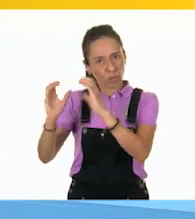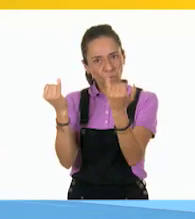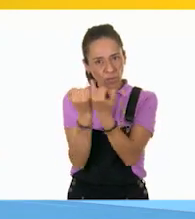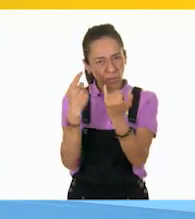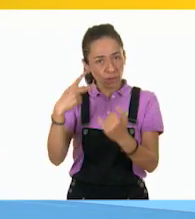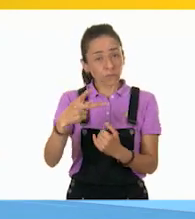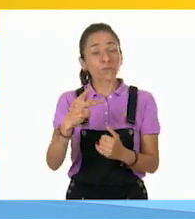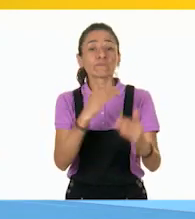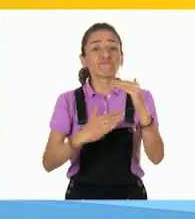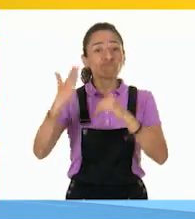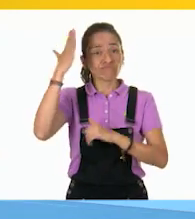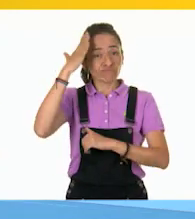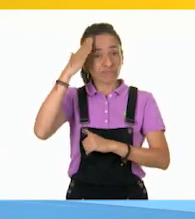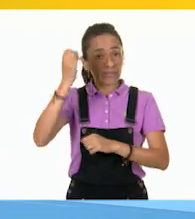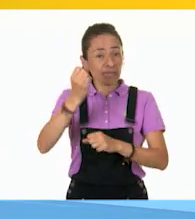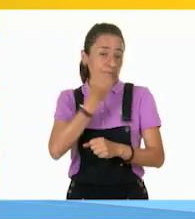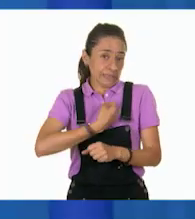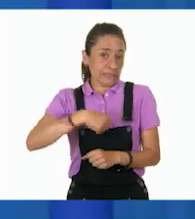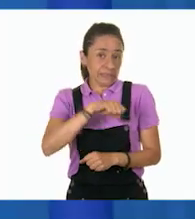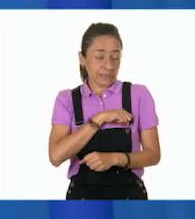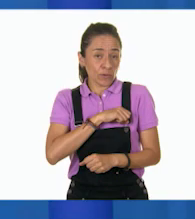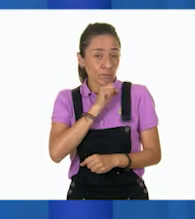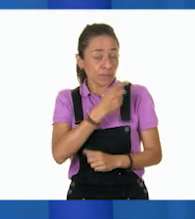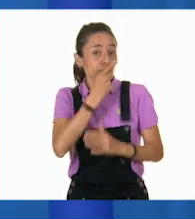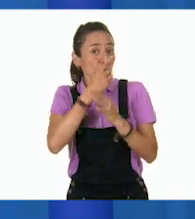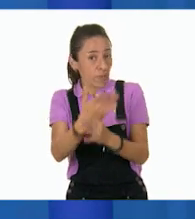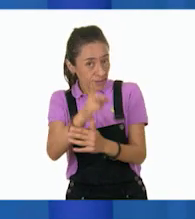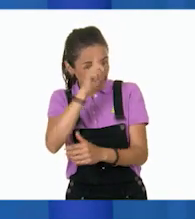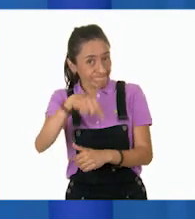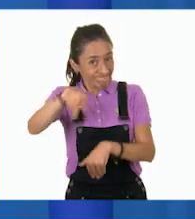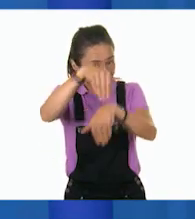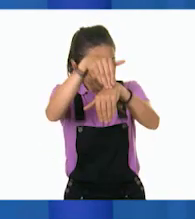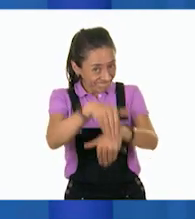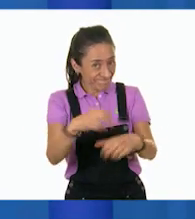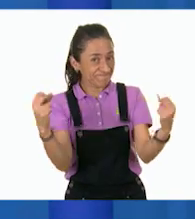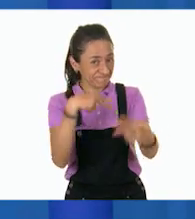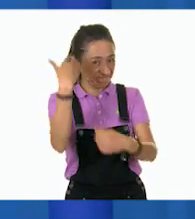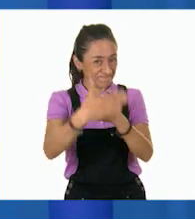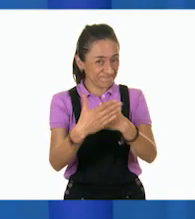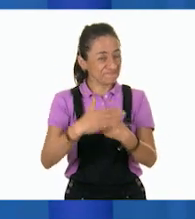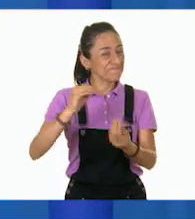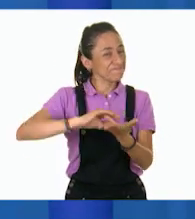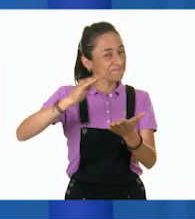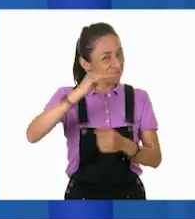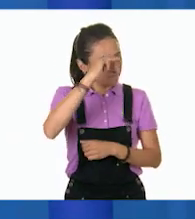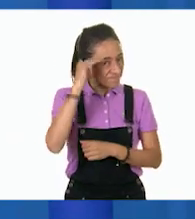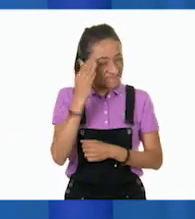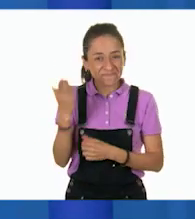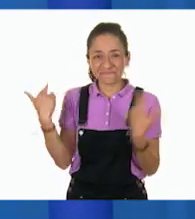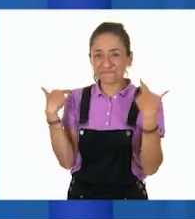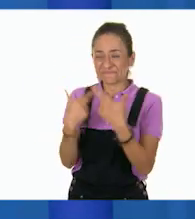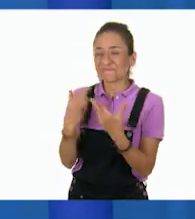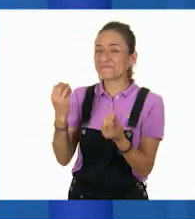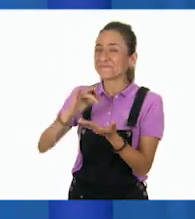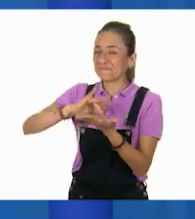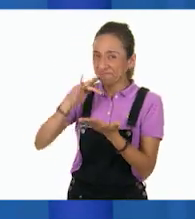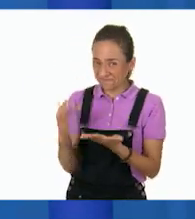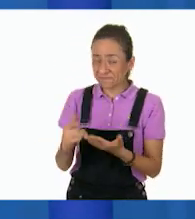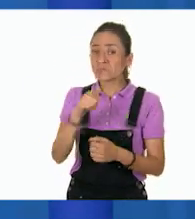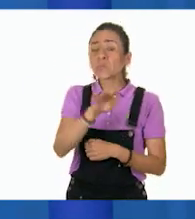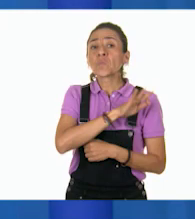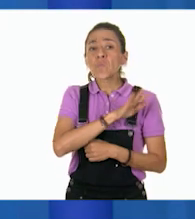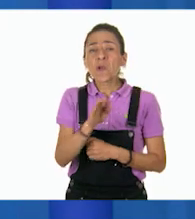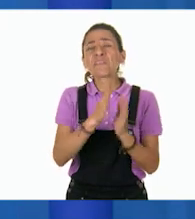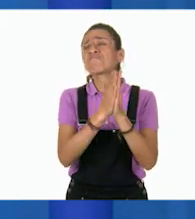del sector salud. Hasta la próxima. Gracias, María. Gracias, maestra. Si te es posible, consulta otros